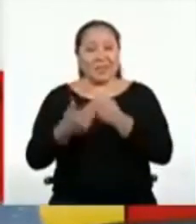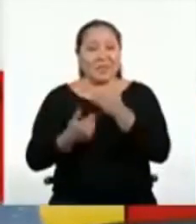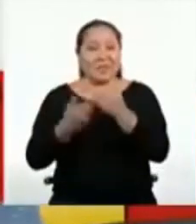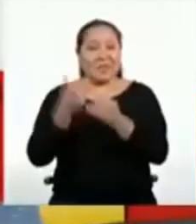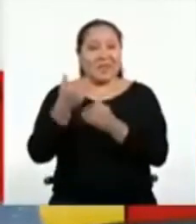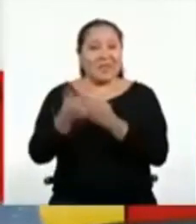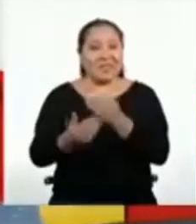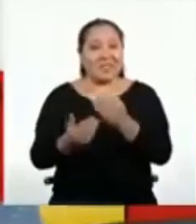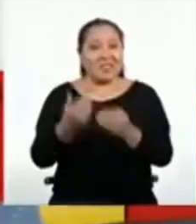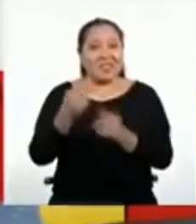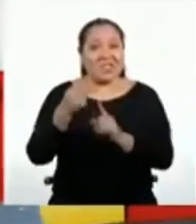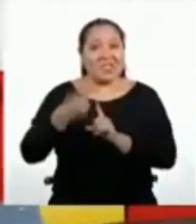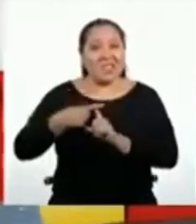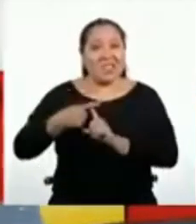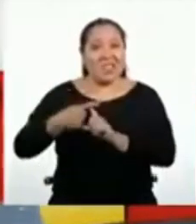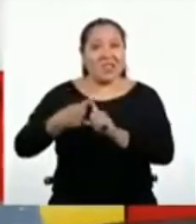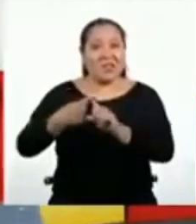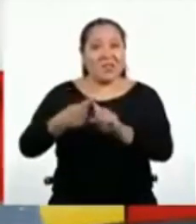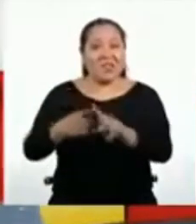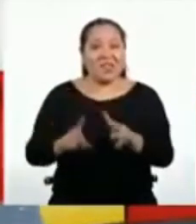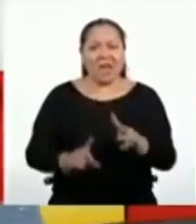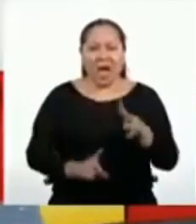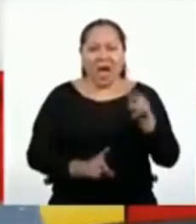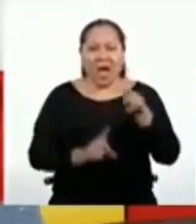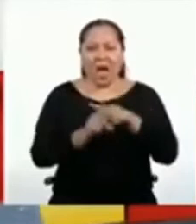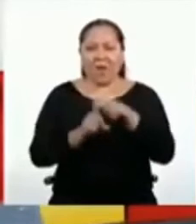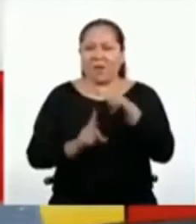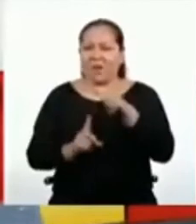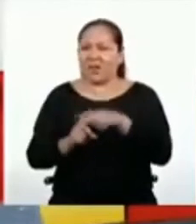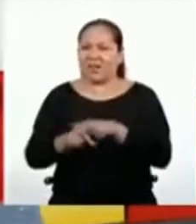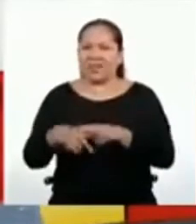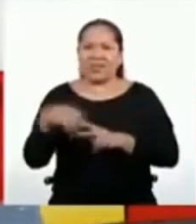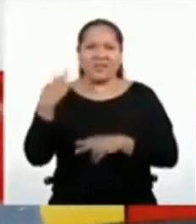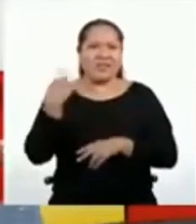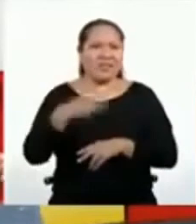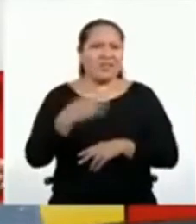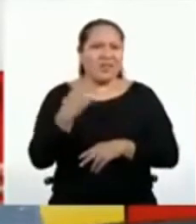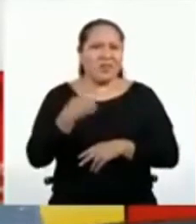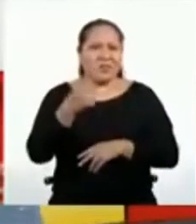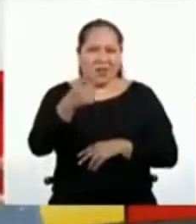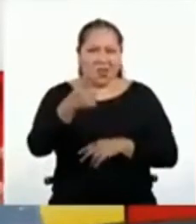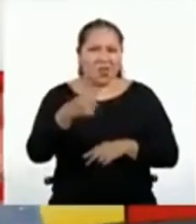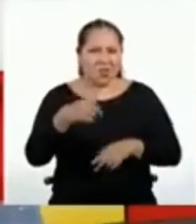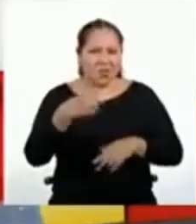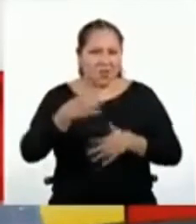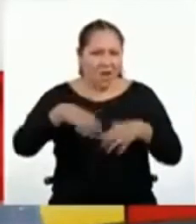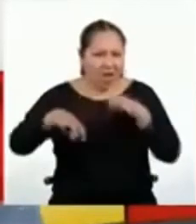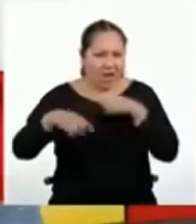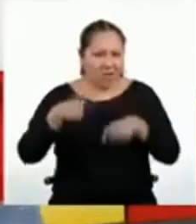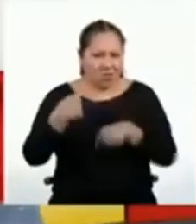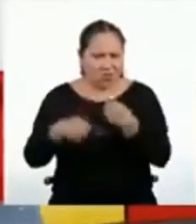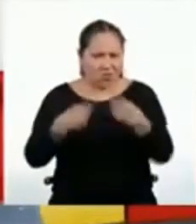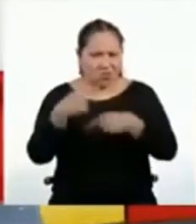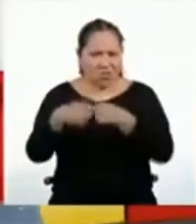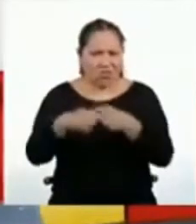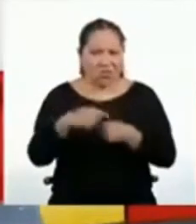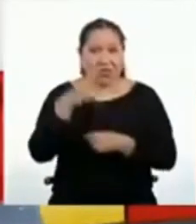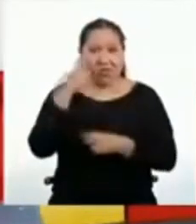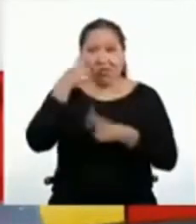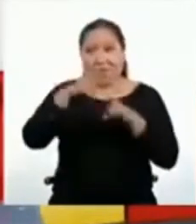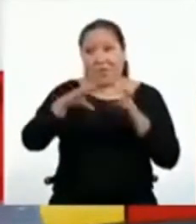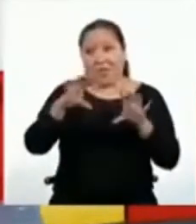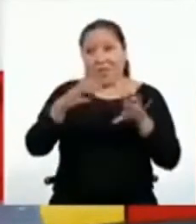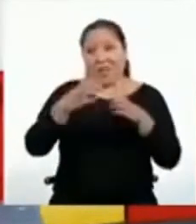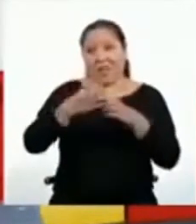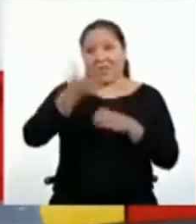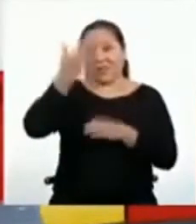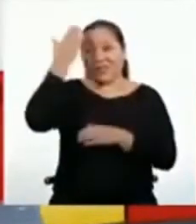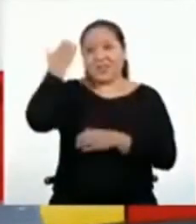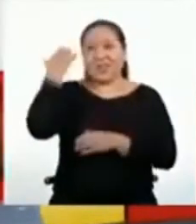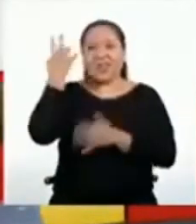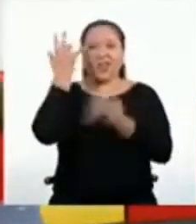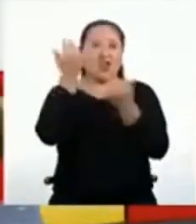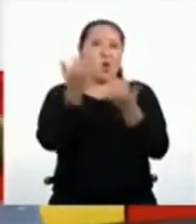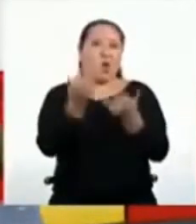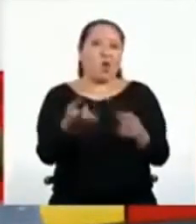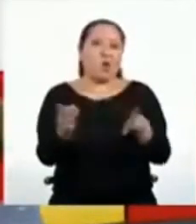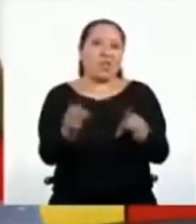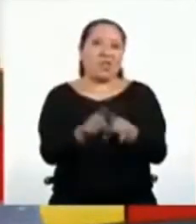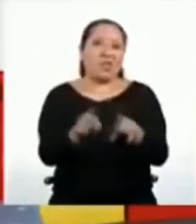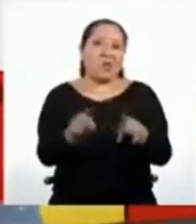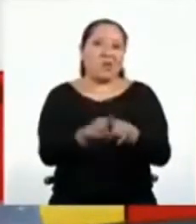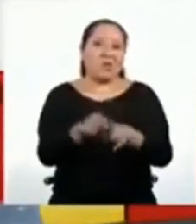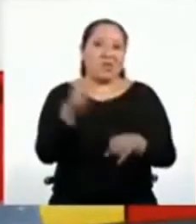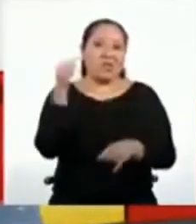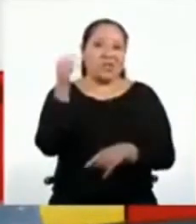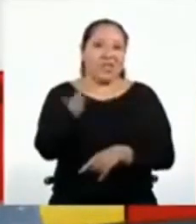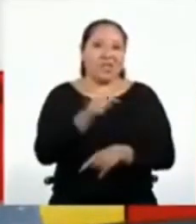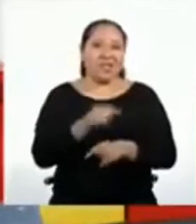progresiones aritméticas aparecen en casi todo lo que hacemos cotidianamente. Lo vimos la clase pasada y hoy sucede también en